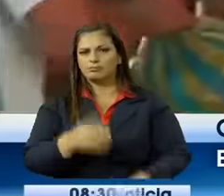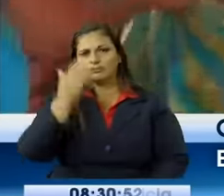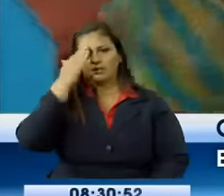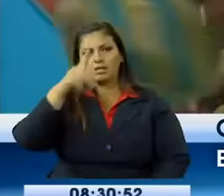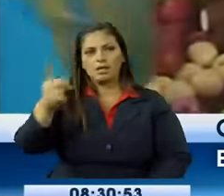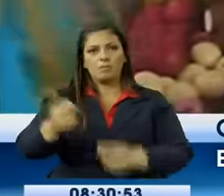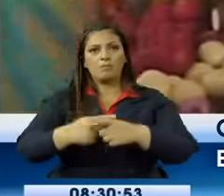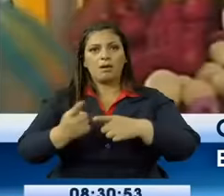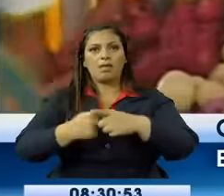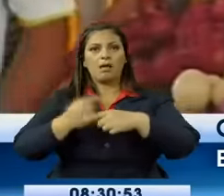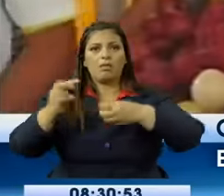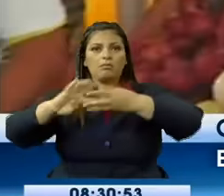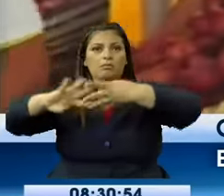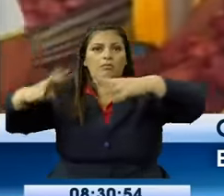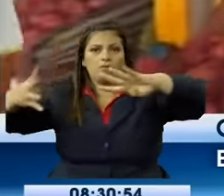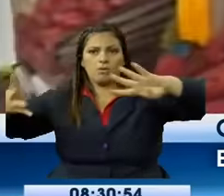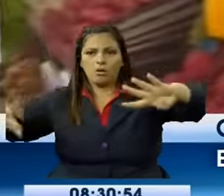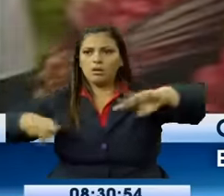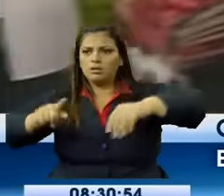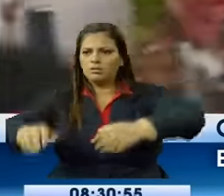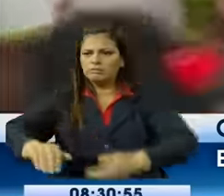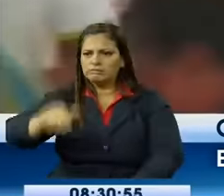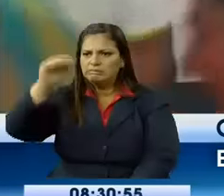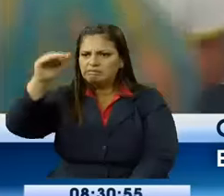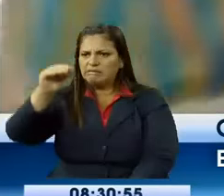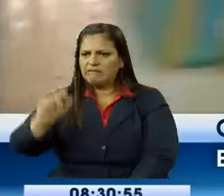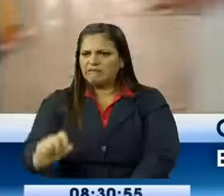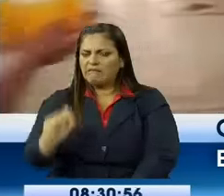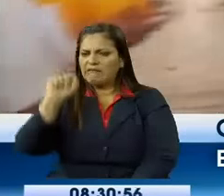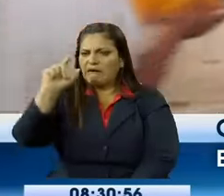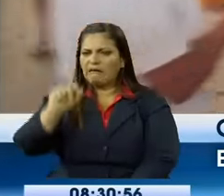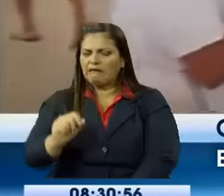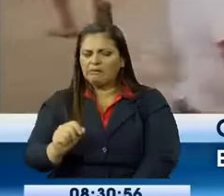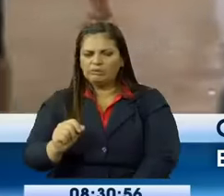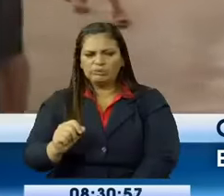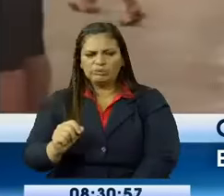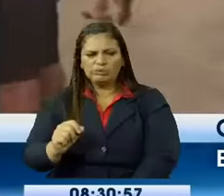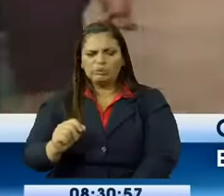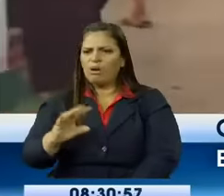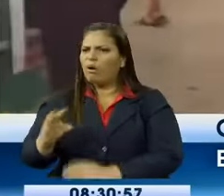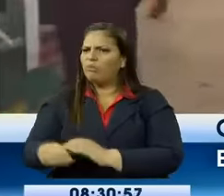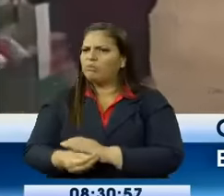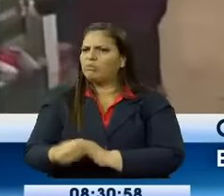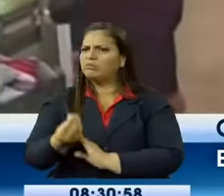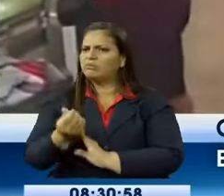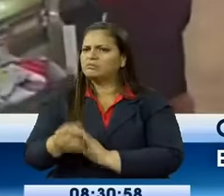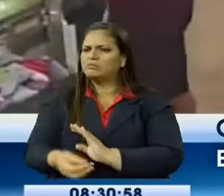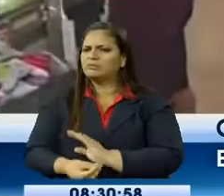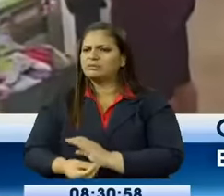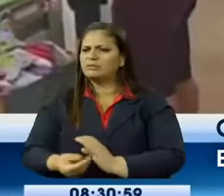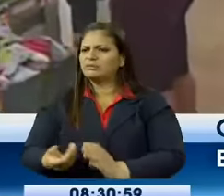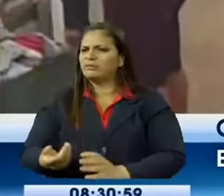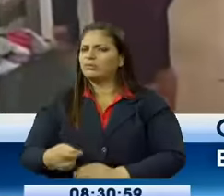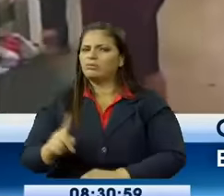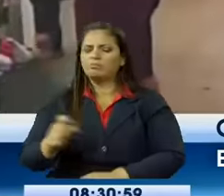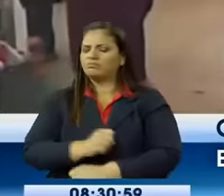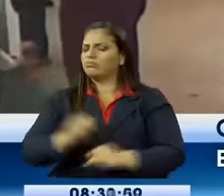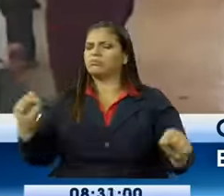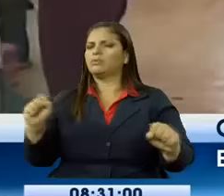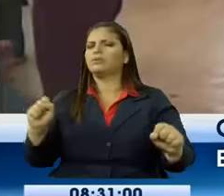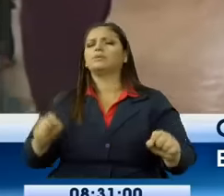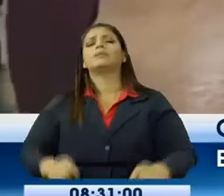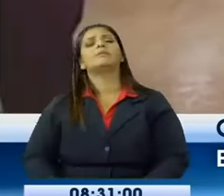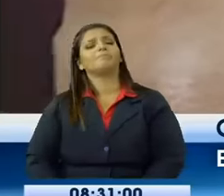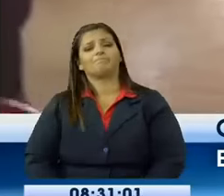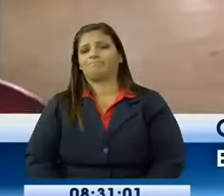para otro el precio, eso es imposible. Por eso es que nosotros tenemos que ir al mercado de mayoristas, o sea, y no debería ser así. No